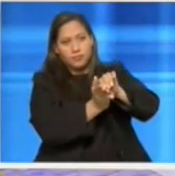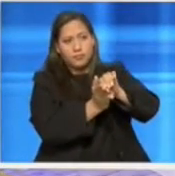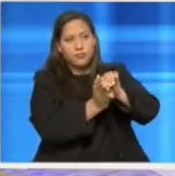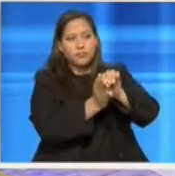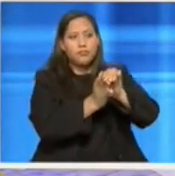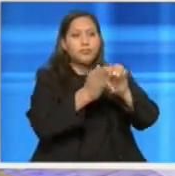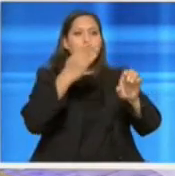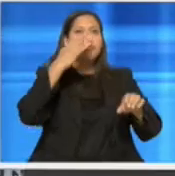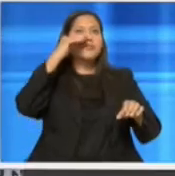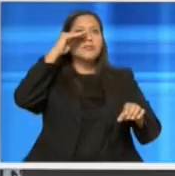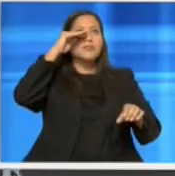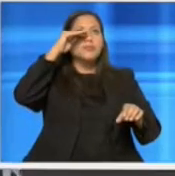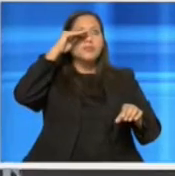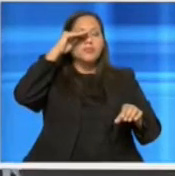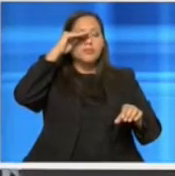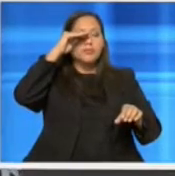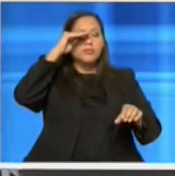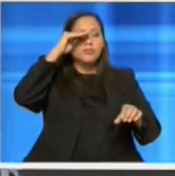pones abajo y con un